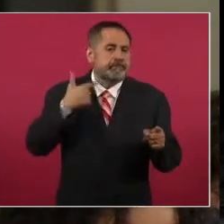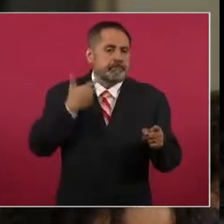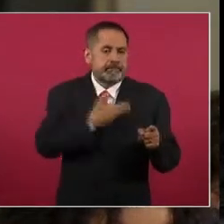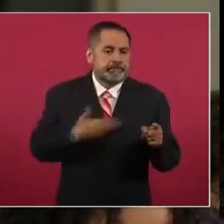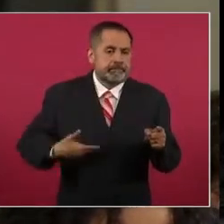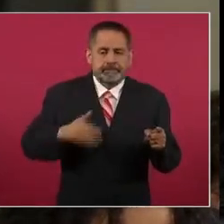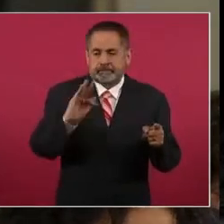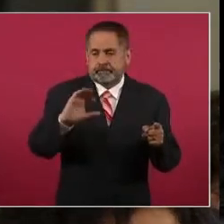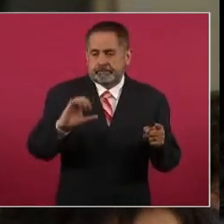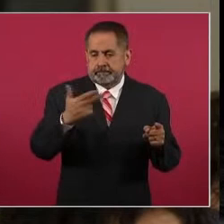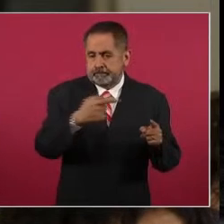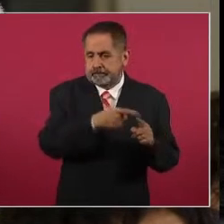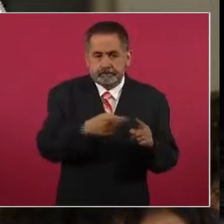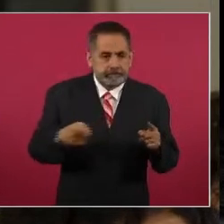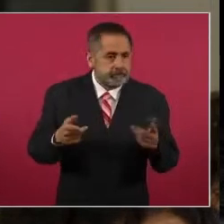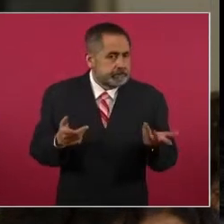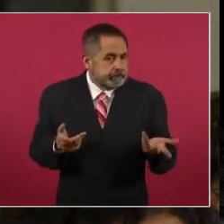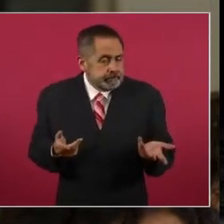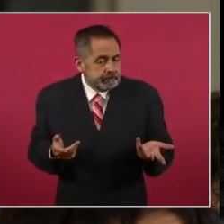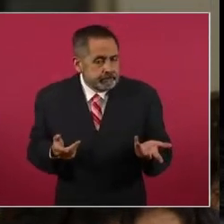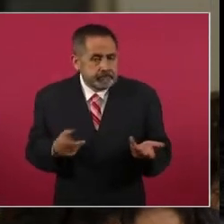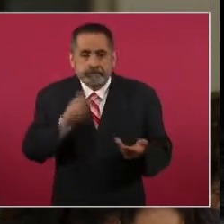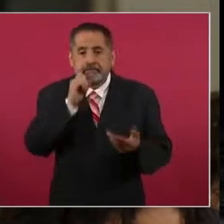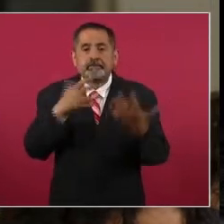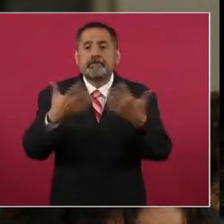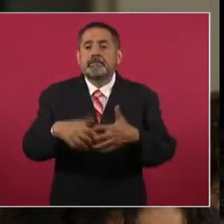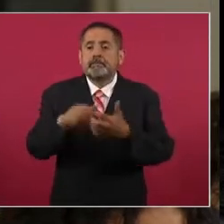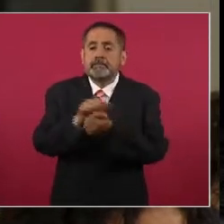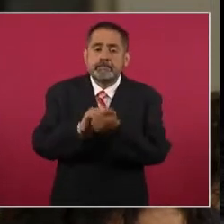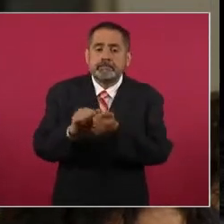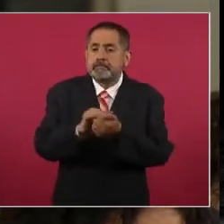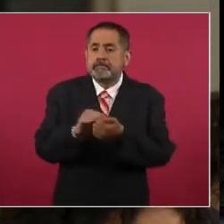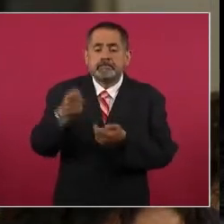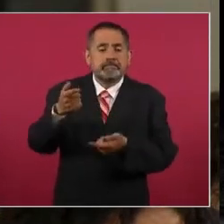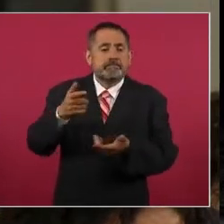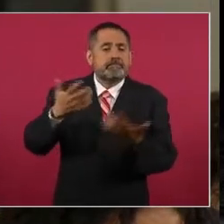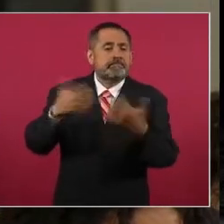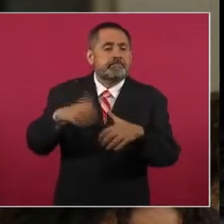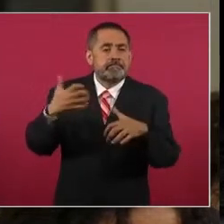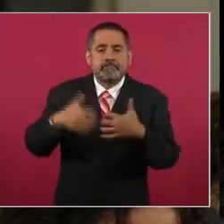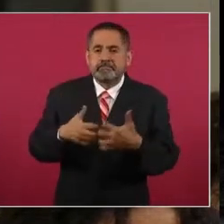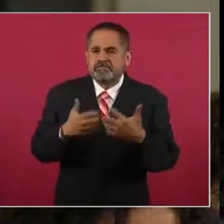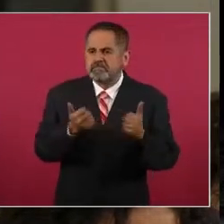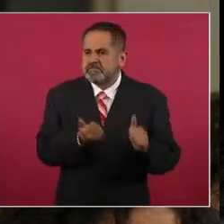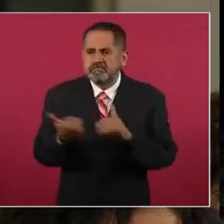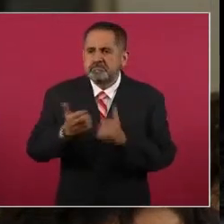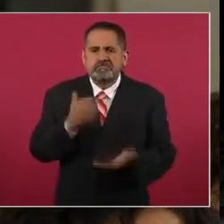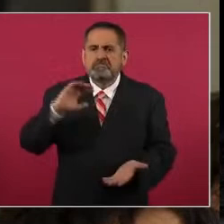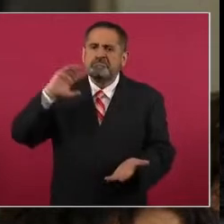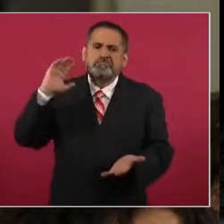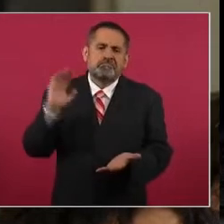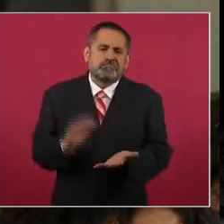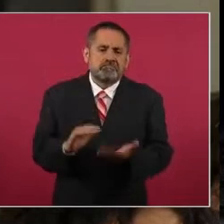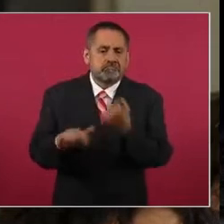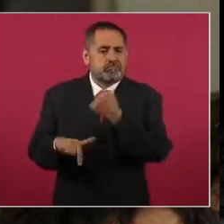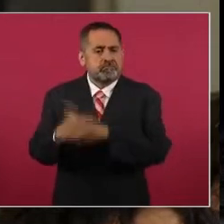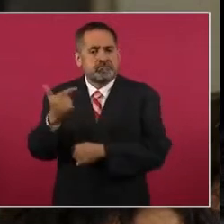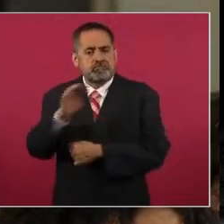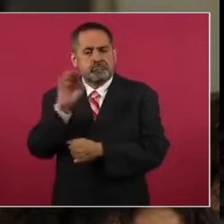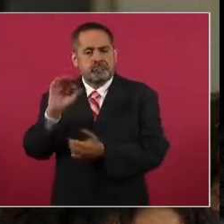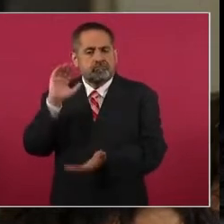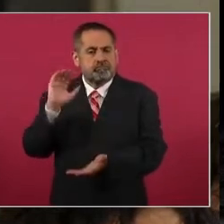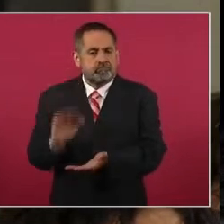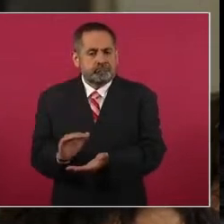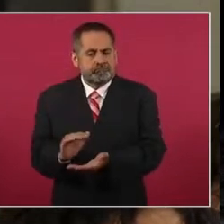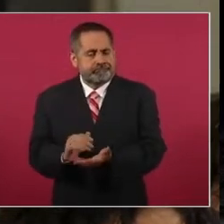además de que la producción de las refinerías bajó considerable un 12 por ciento bajó en